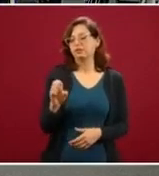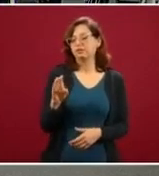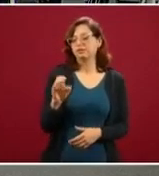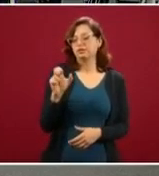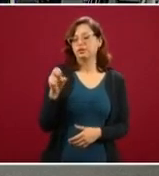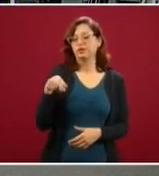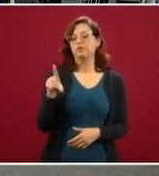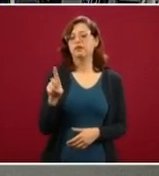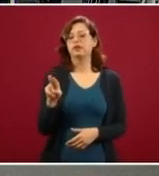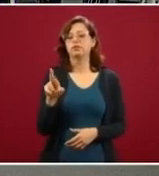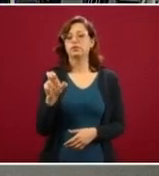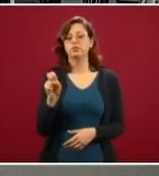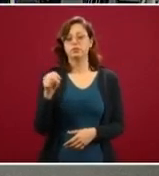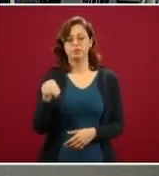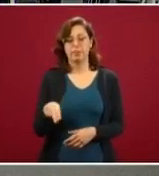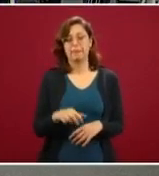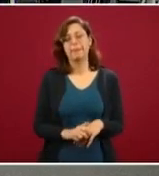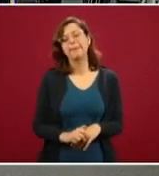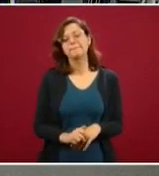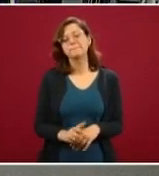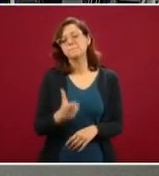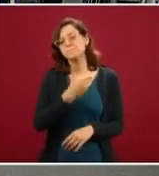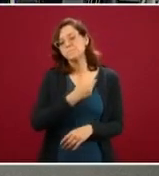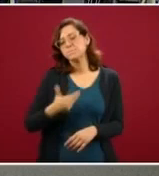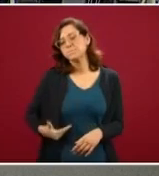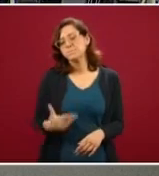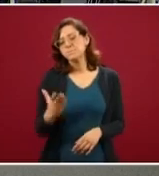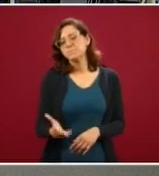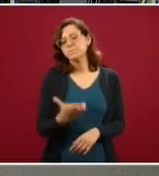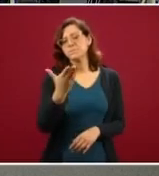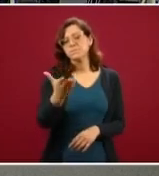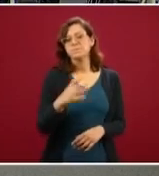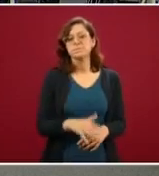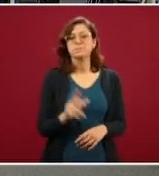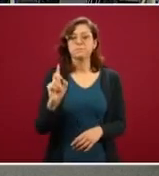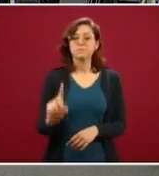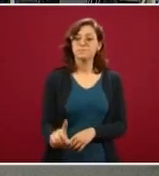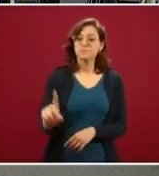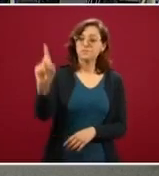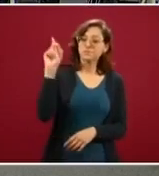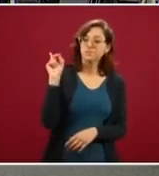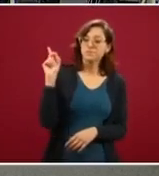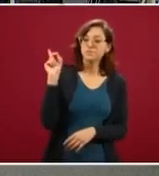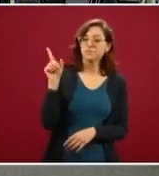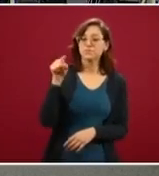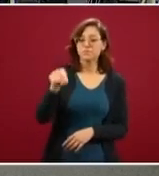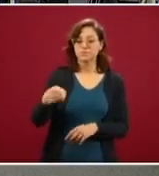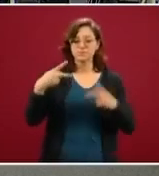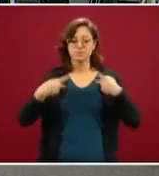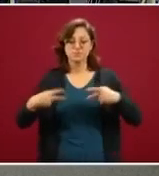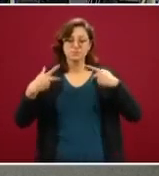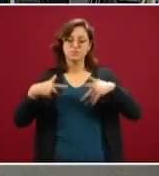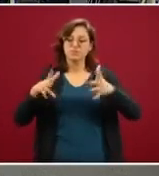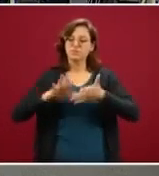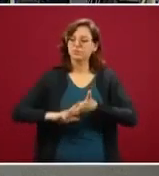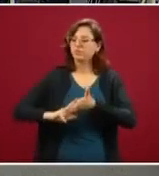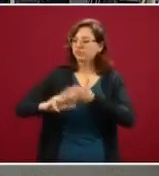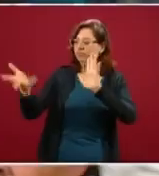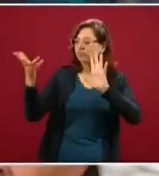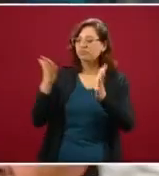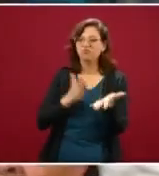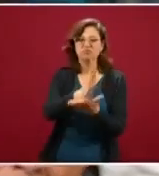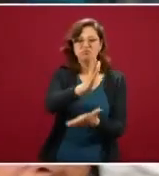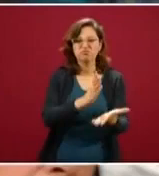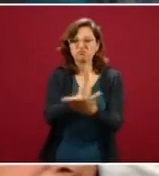Diario. Presidente, sobre los hechos del domingo en el que usted ha habido personas violentas, se han metido